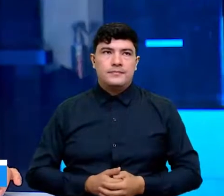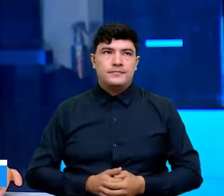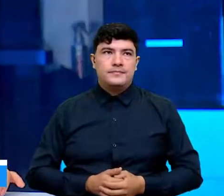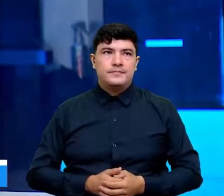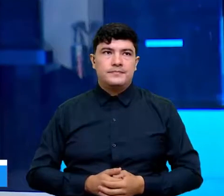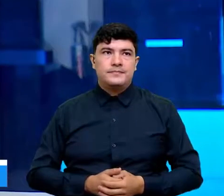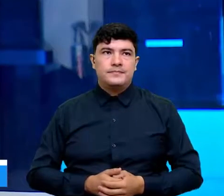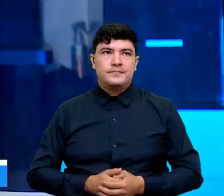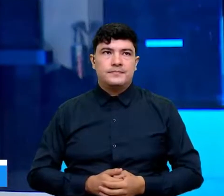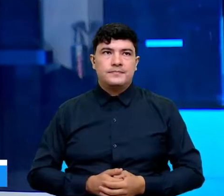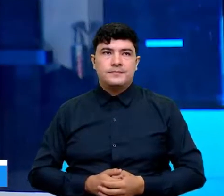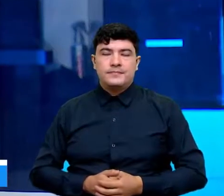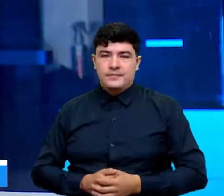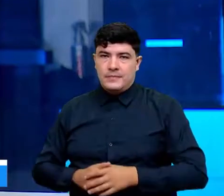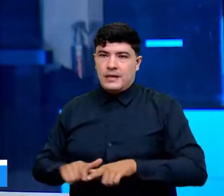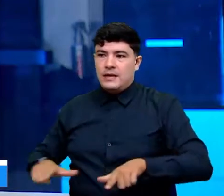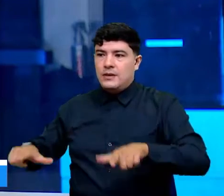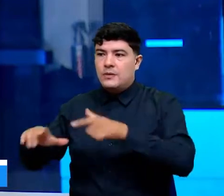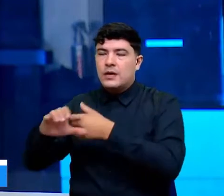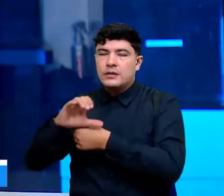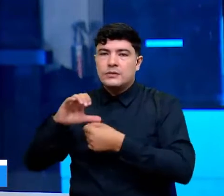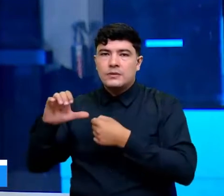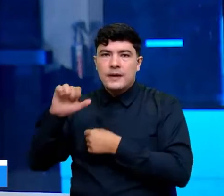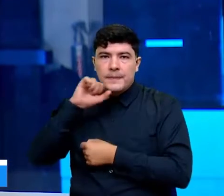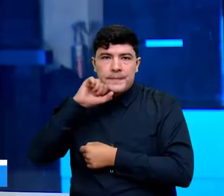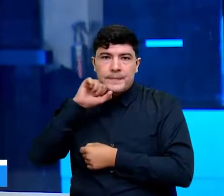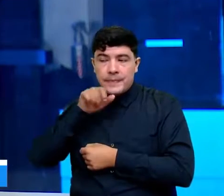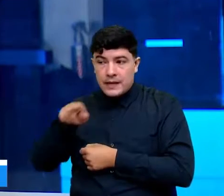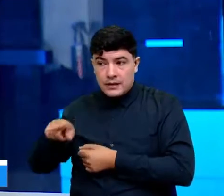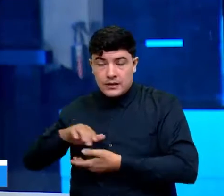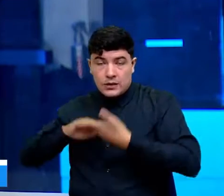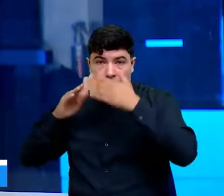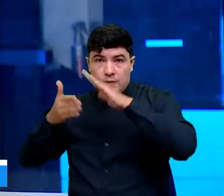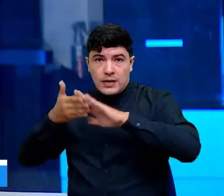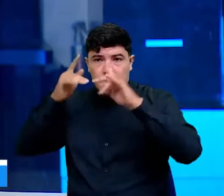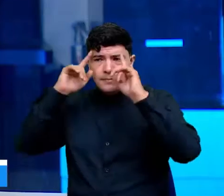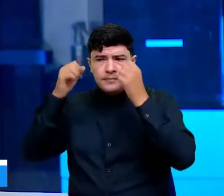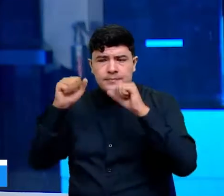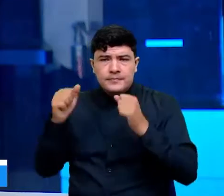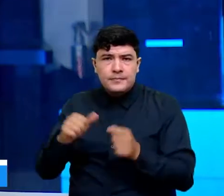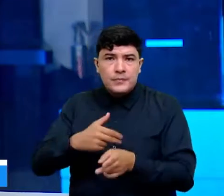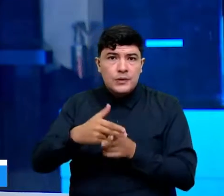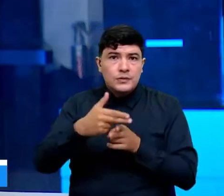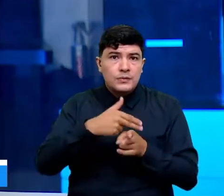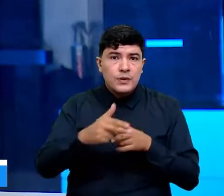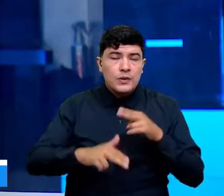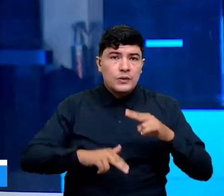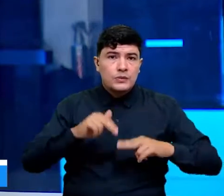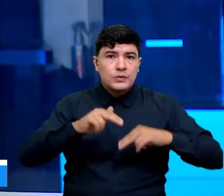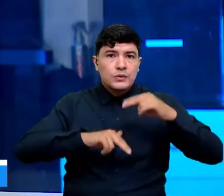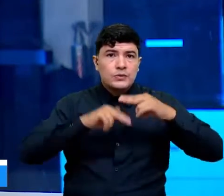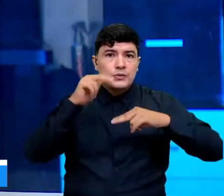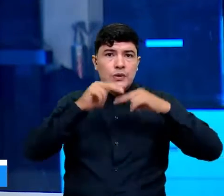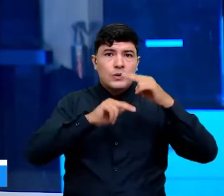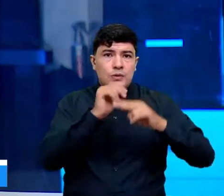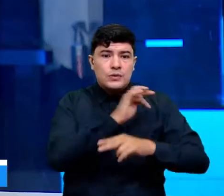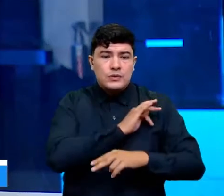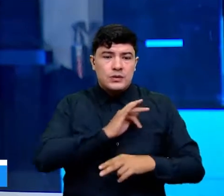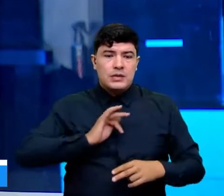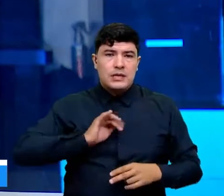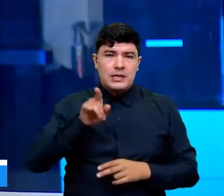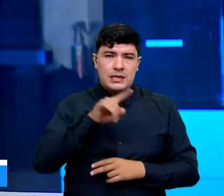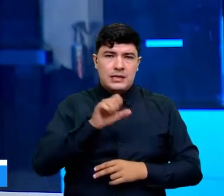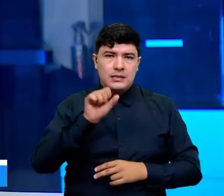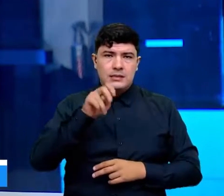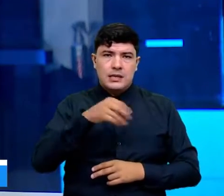Ahora nos desplazamos al puerto petrolero, donde la comunidad se encuentra preocupada por el megaproyecto de la Pitar San Silvestre en Barranca Bermeja,